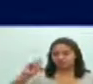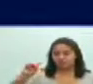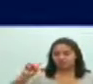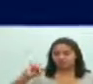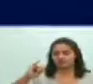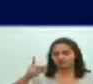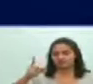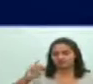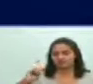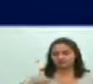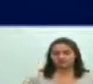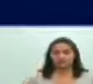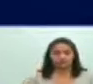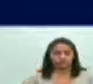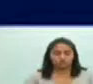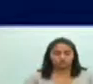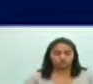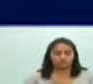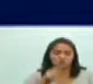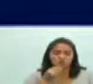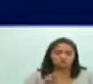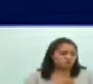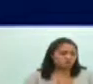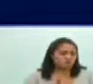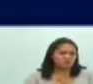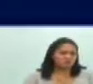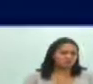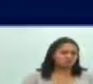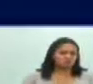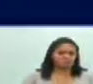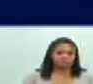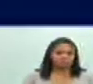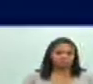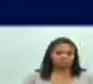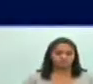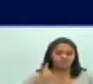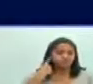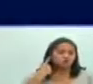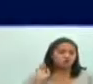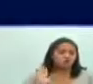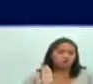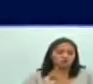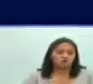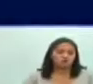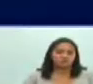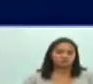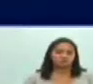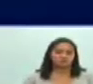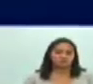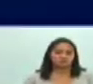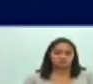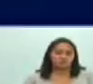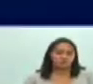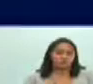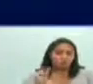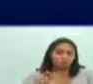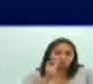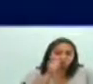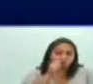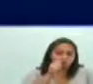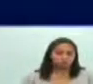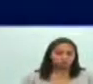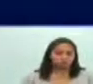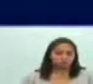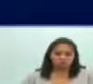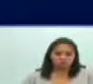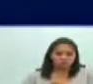Cuando significa uno cualquiera, se lo oí decir a un muchacho, a cualquier muchacho. En un